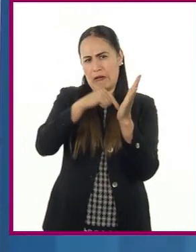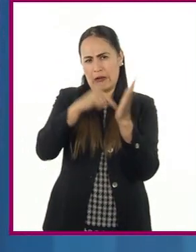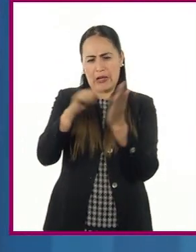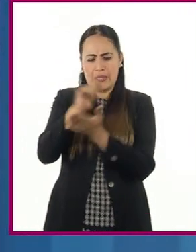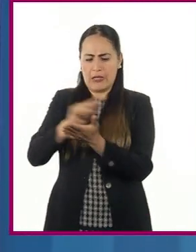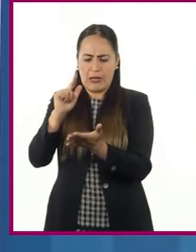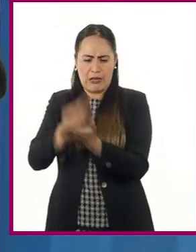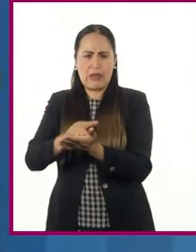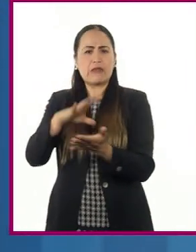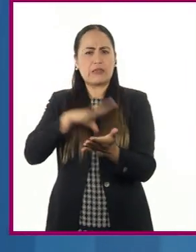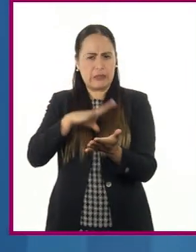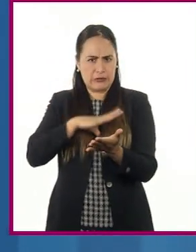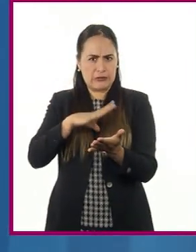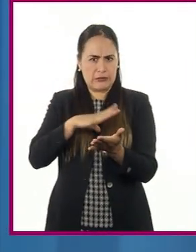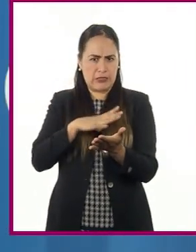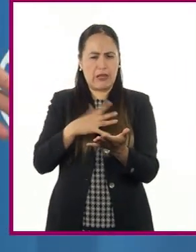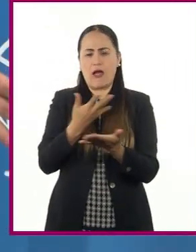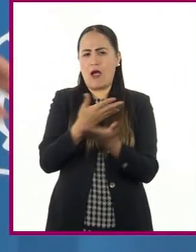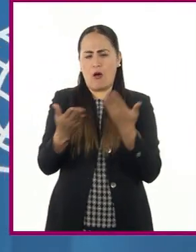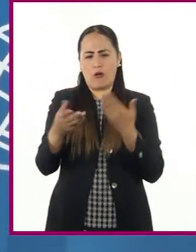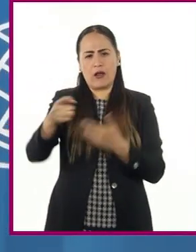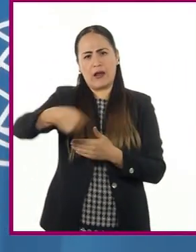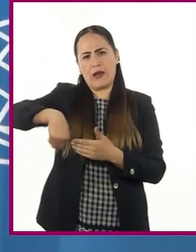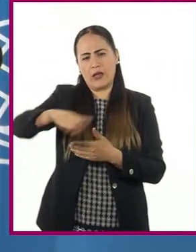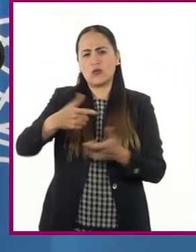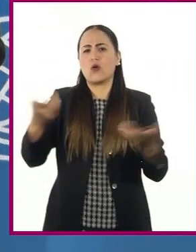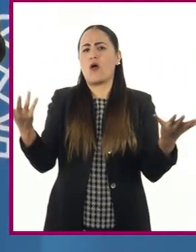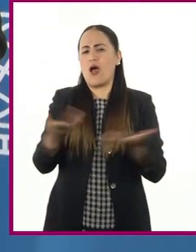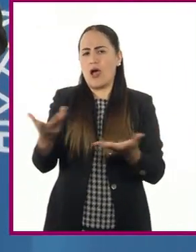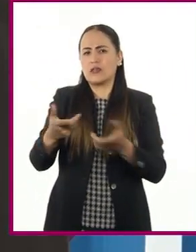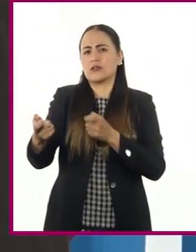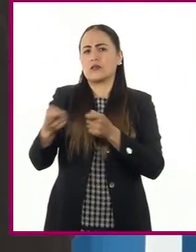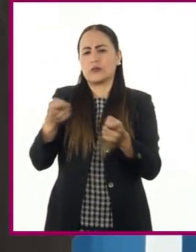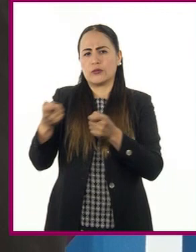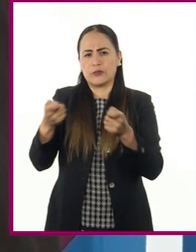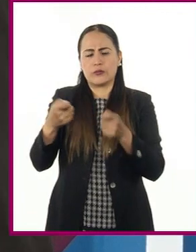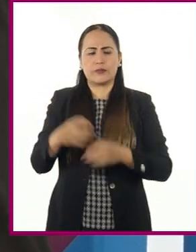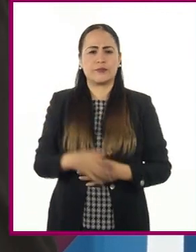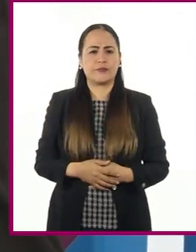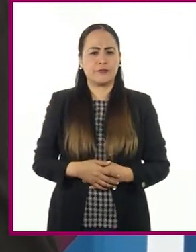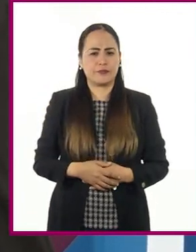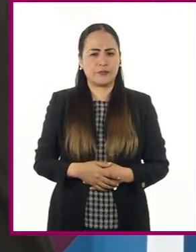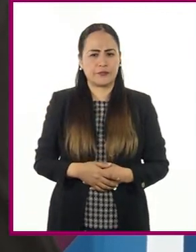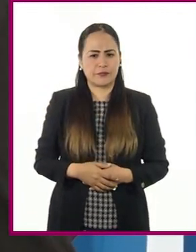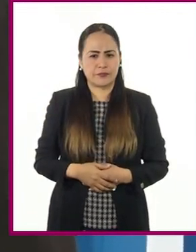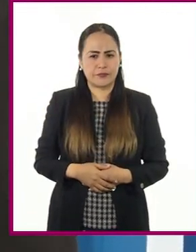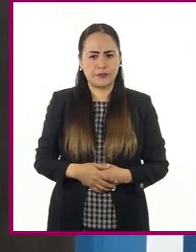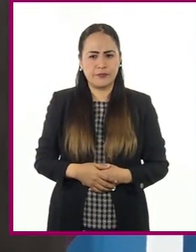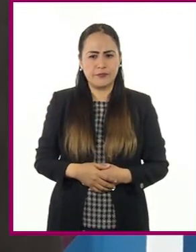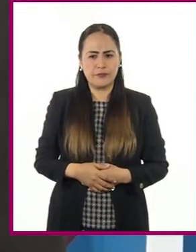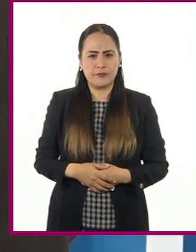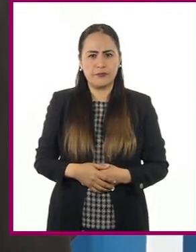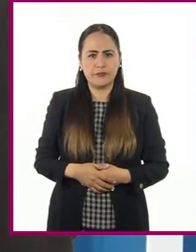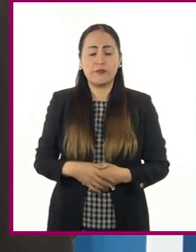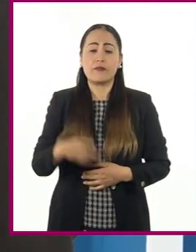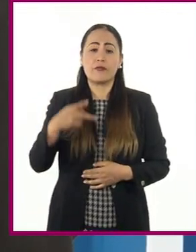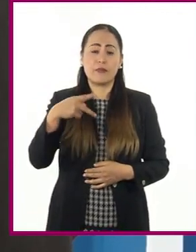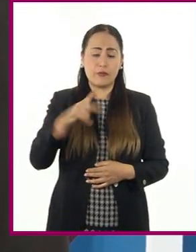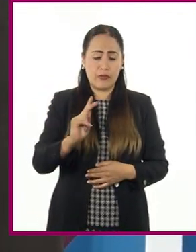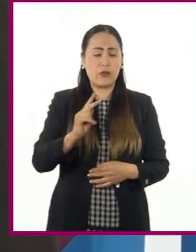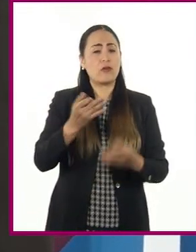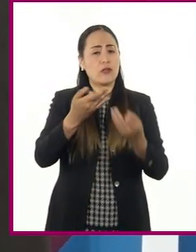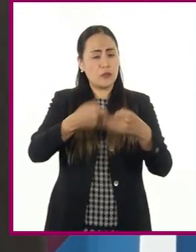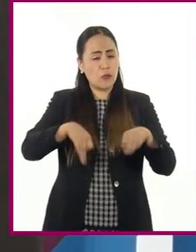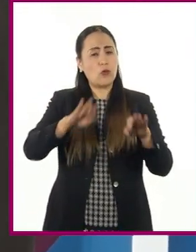diversas leyes que rigen el actuar de las y los servidores públicos. Sin embargo, es necesario